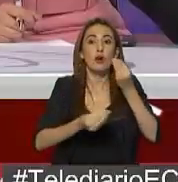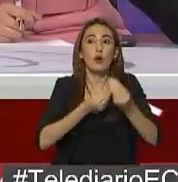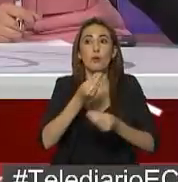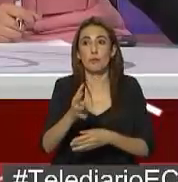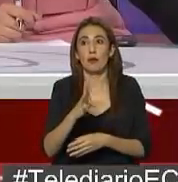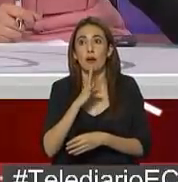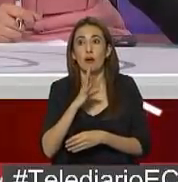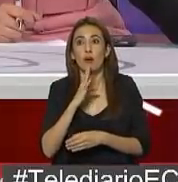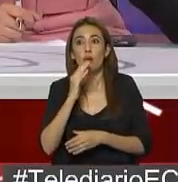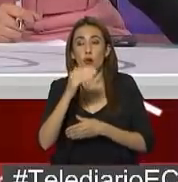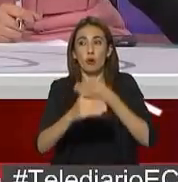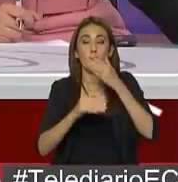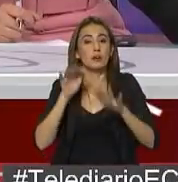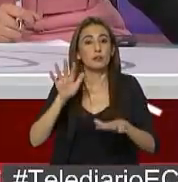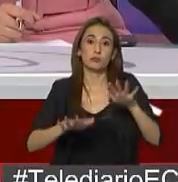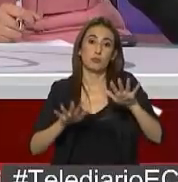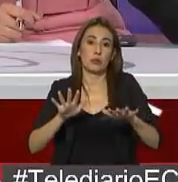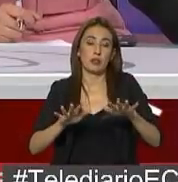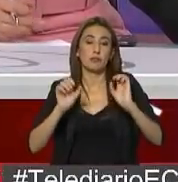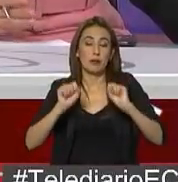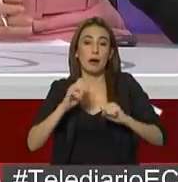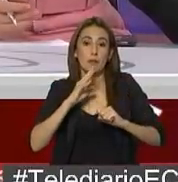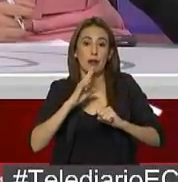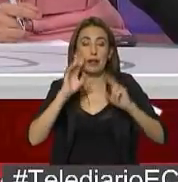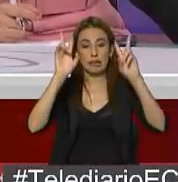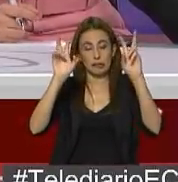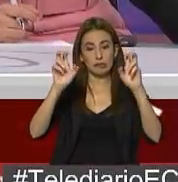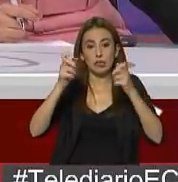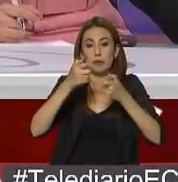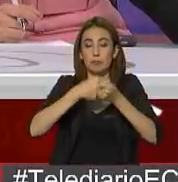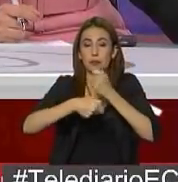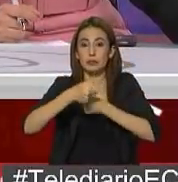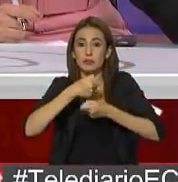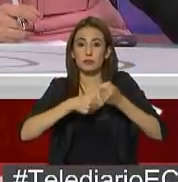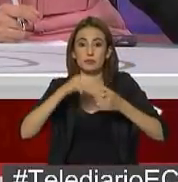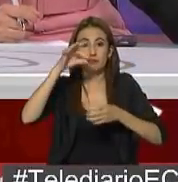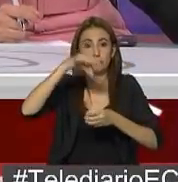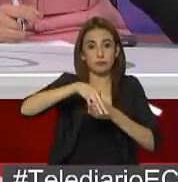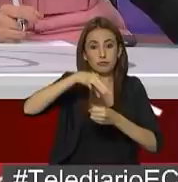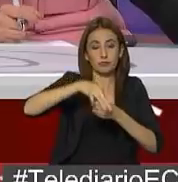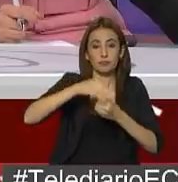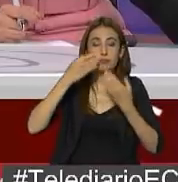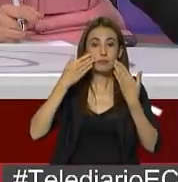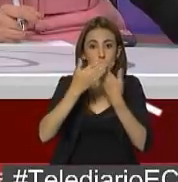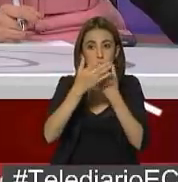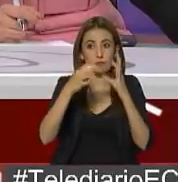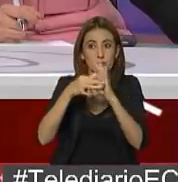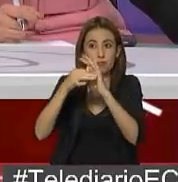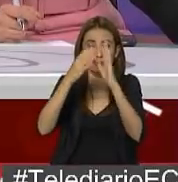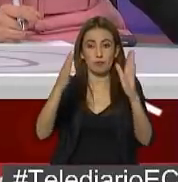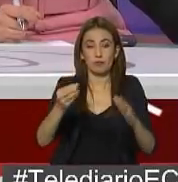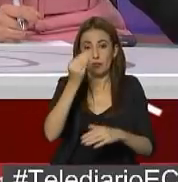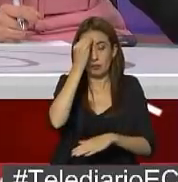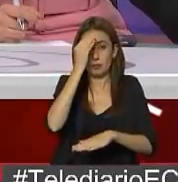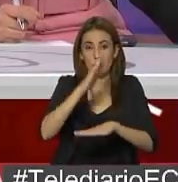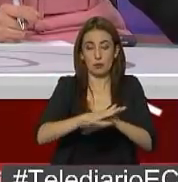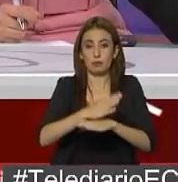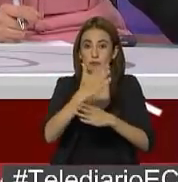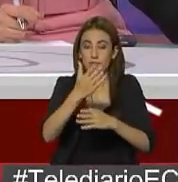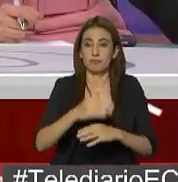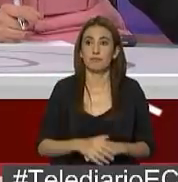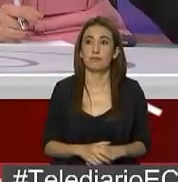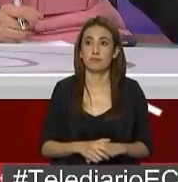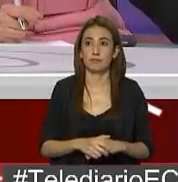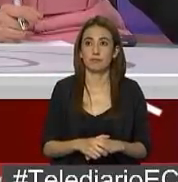versión sobre el supuesto mal manejo de fondos públicos en la campaña de la consulta popular. Alex Llanos nos amplía el informe. Buenas tardes, te